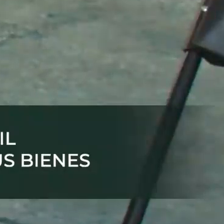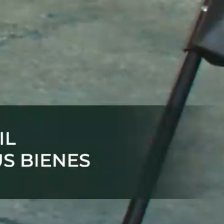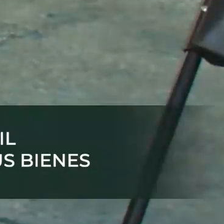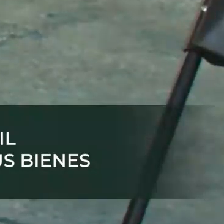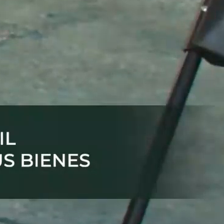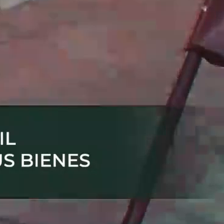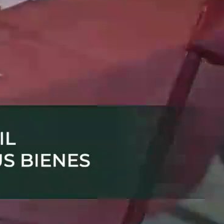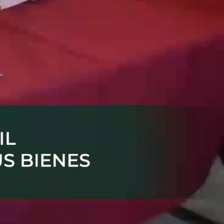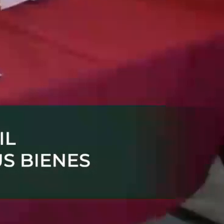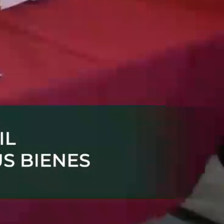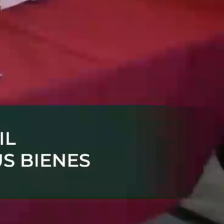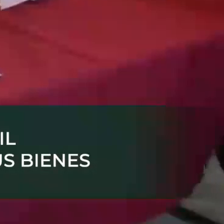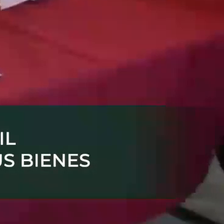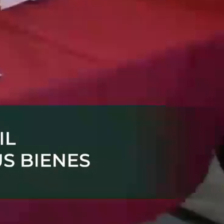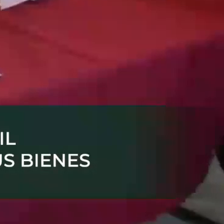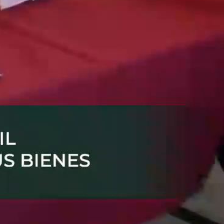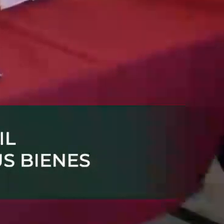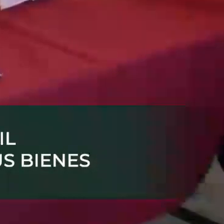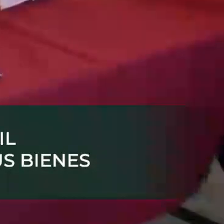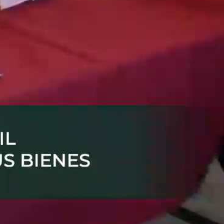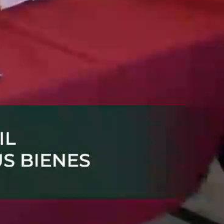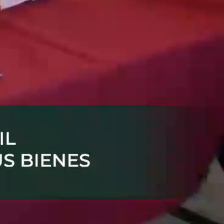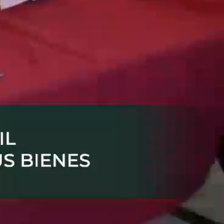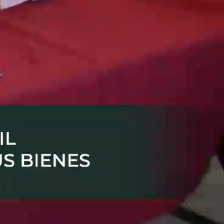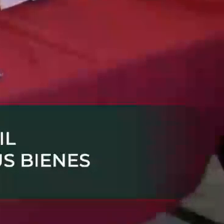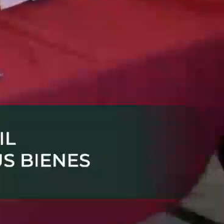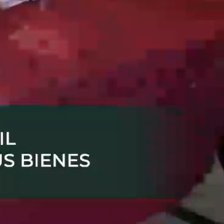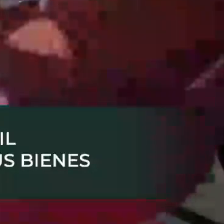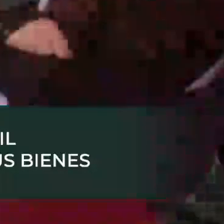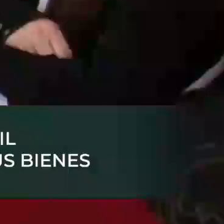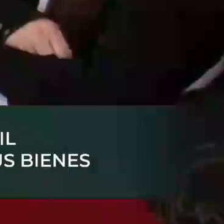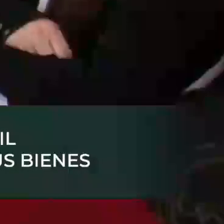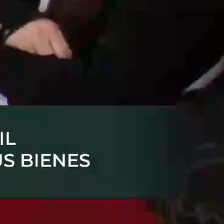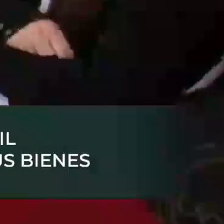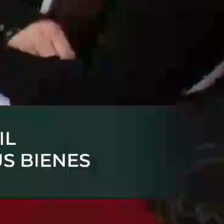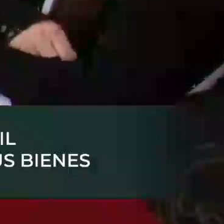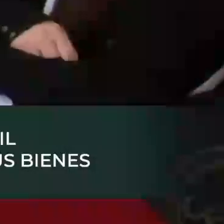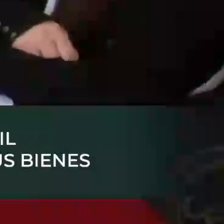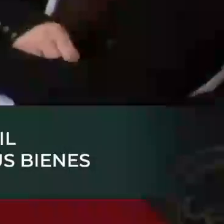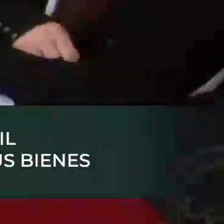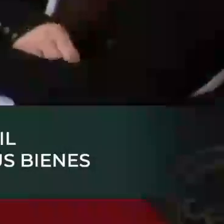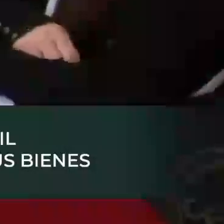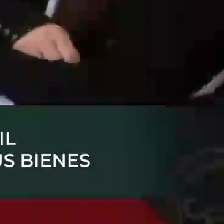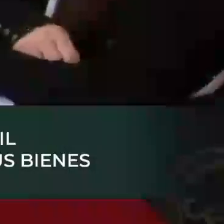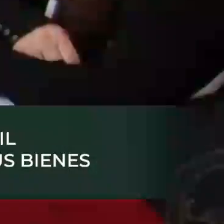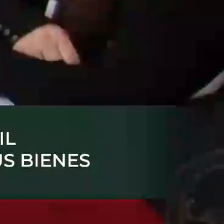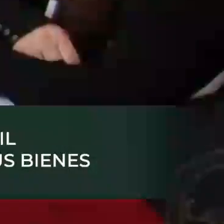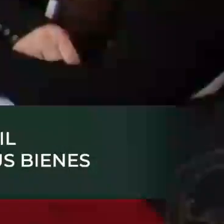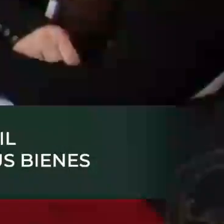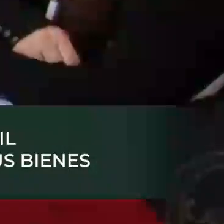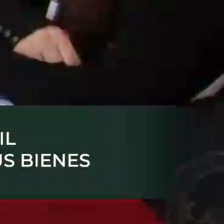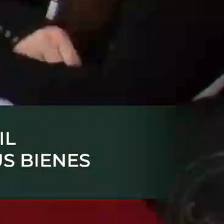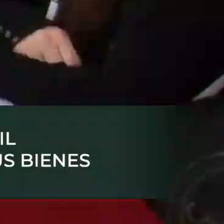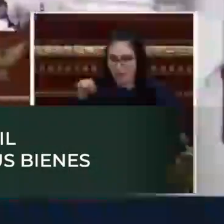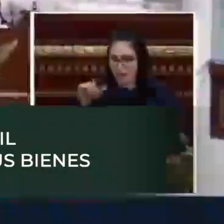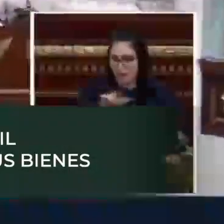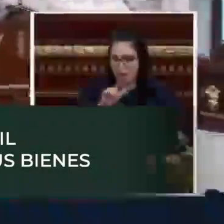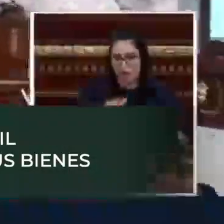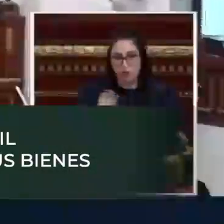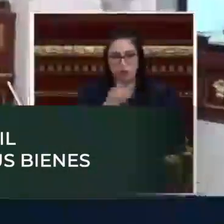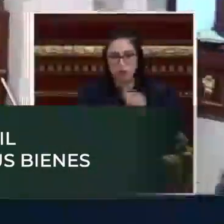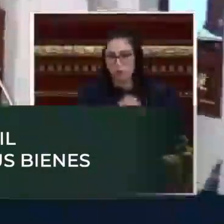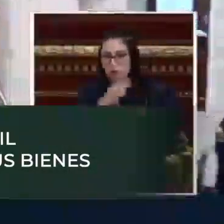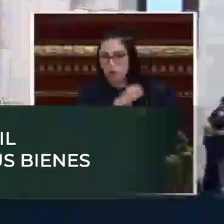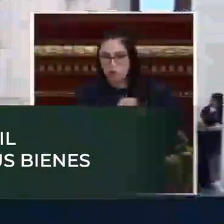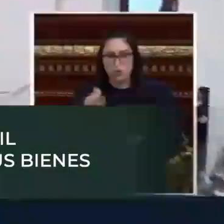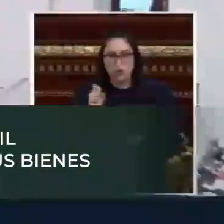1655 y 1679, en los que, de acuerdo con las comisiones dictaminadoras, es decir, la de